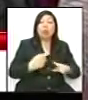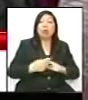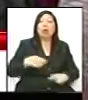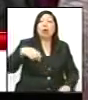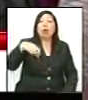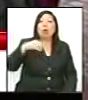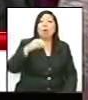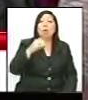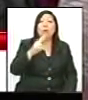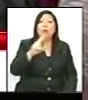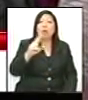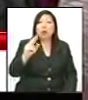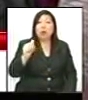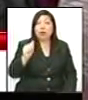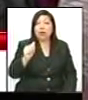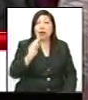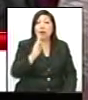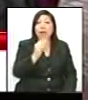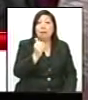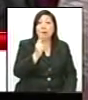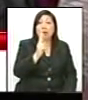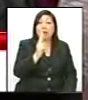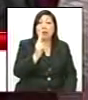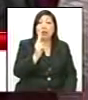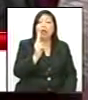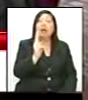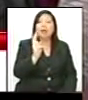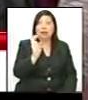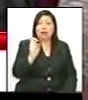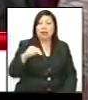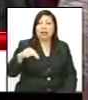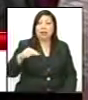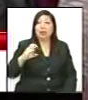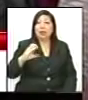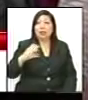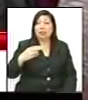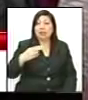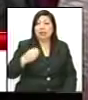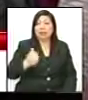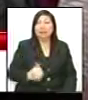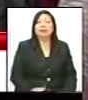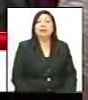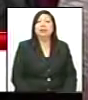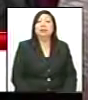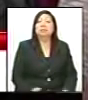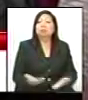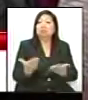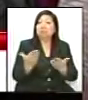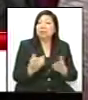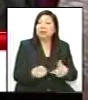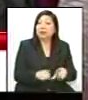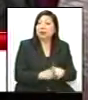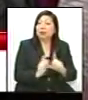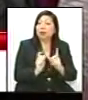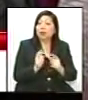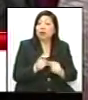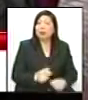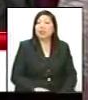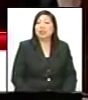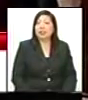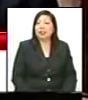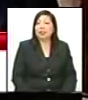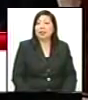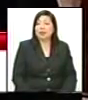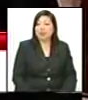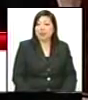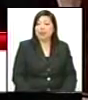Barrenechea se da inicio a la quinta sesión extraordinaria de la Comisión de Justicia y Derechos Humanos. Damos la bienvenida también a la congresista Rosa